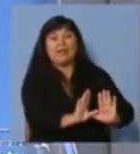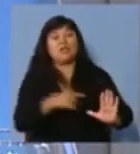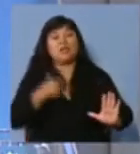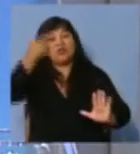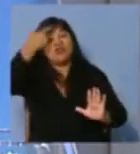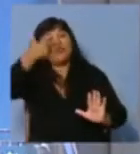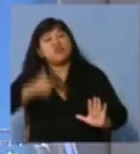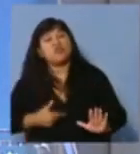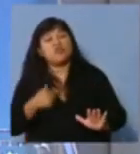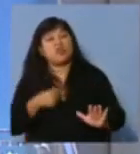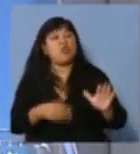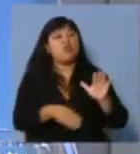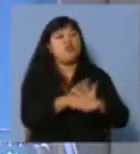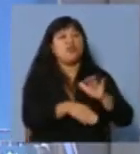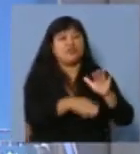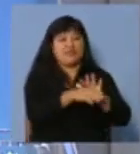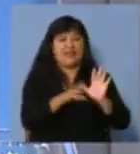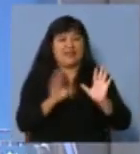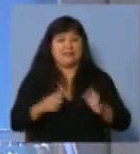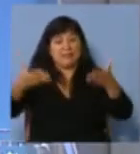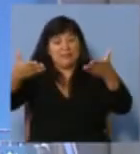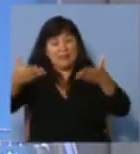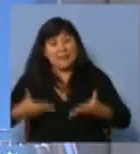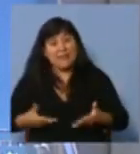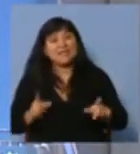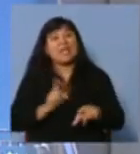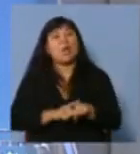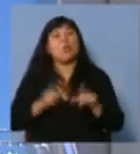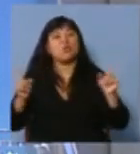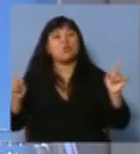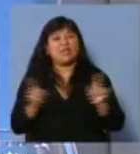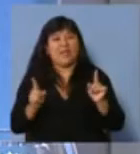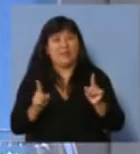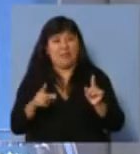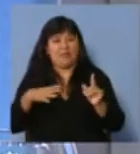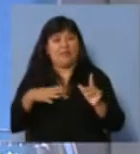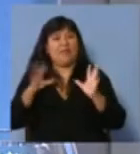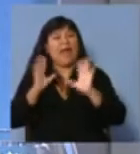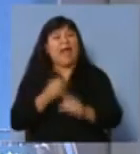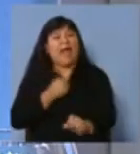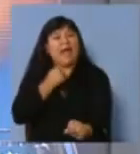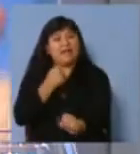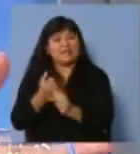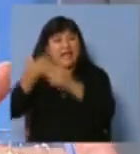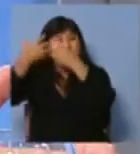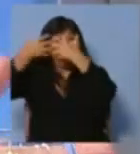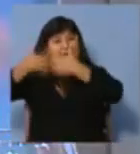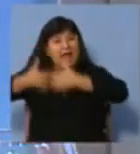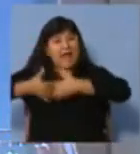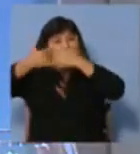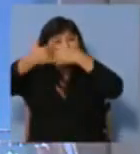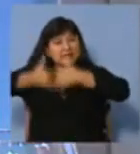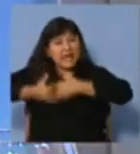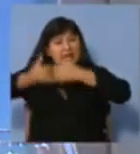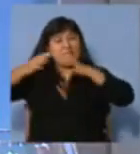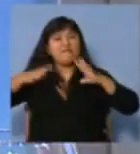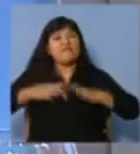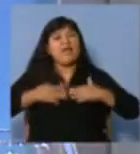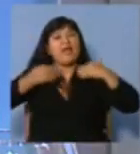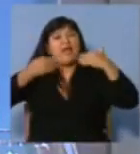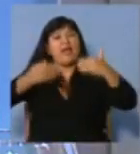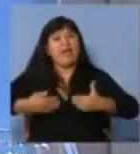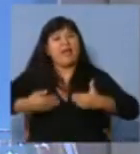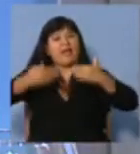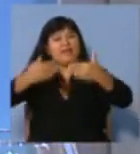definitivo en la medida cautelar estará en todo el proceso sí sí tiene razón el denunciante o la señora teresa